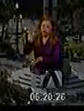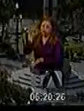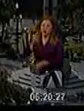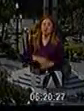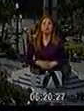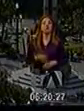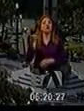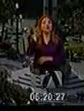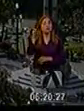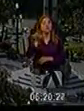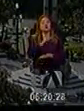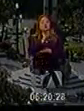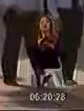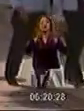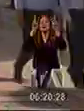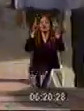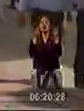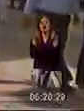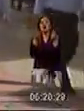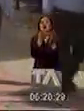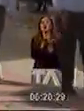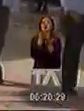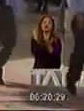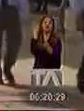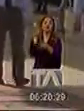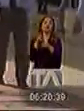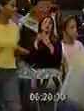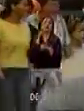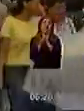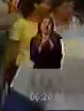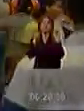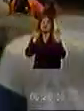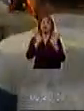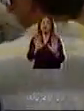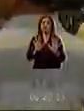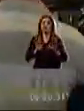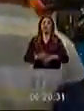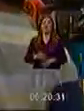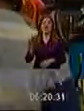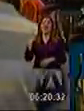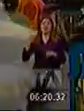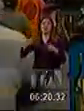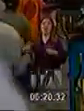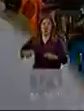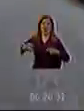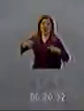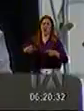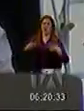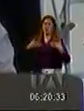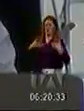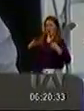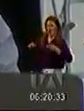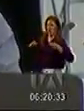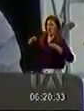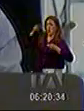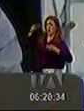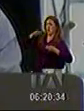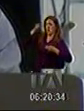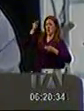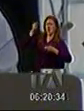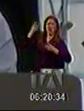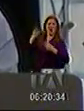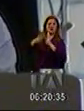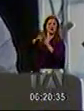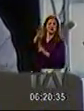económico de la última década, en especial al Estado obeso que dijo haber heredado y que hoy pone a dieta. Comenzamos con